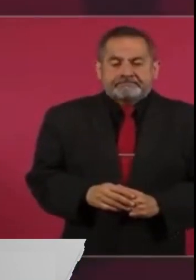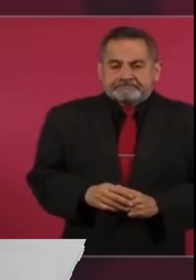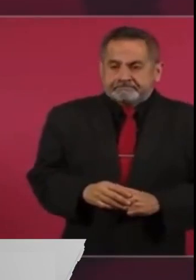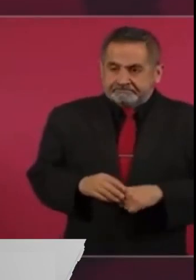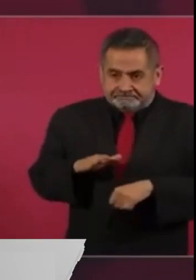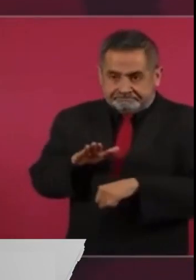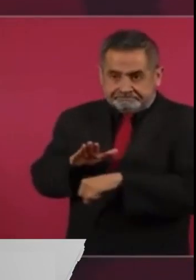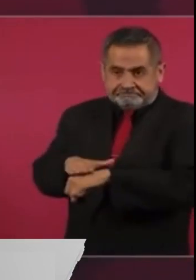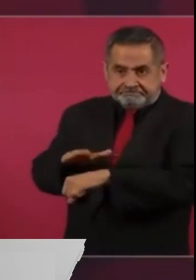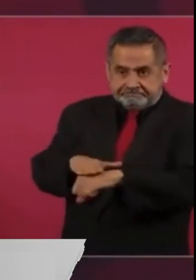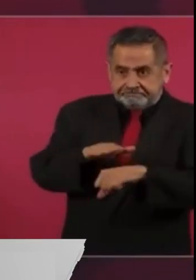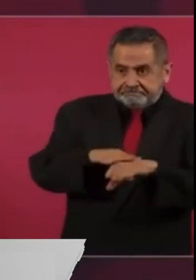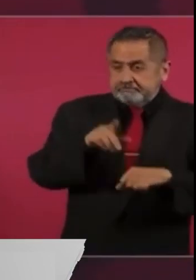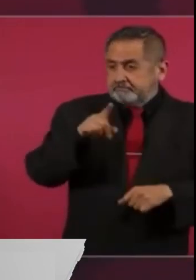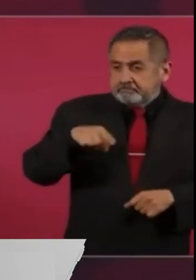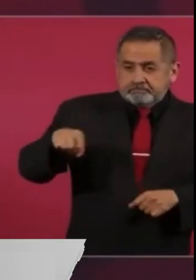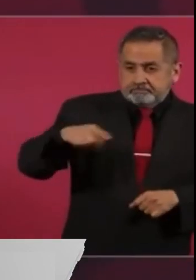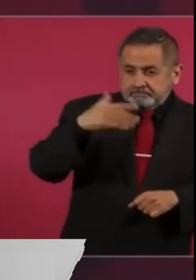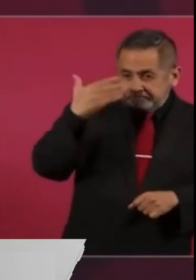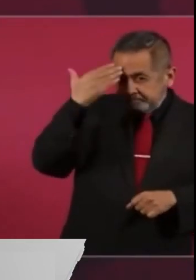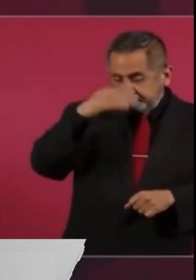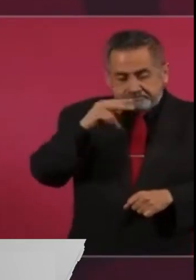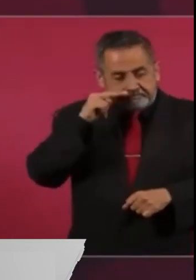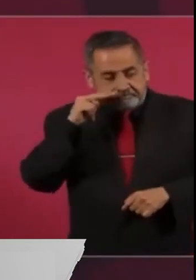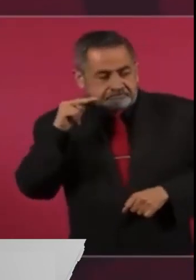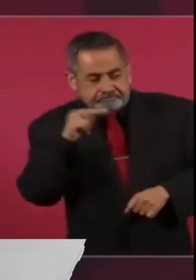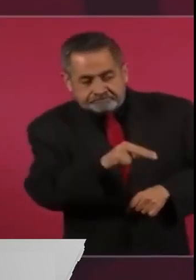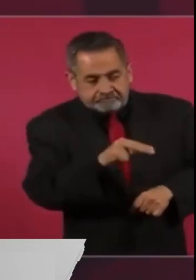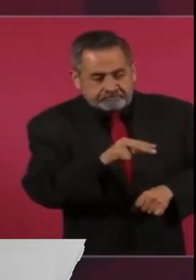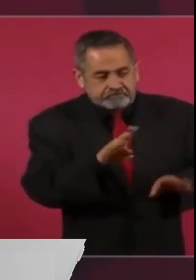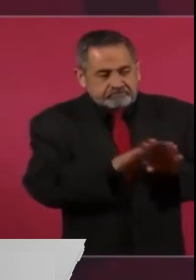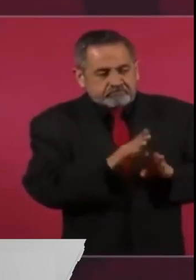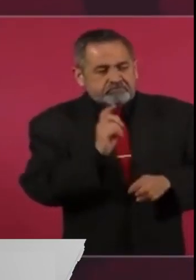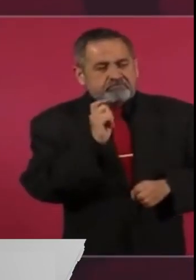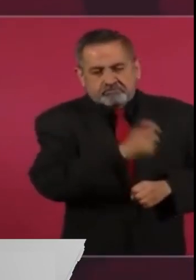advertir de cómo funciona, porque una denuncia